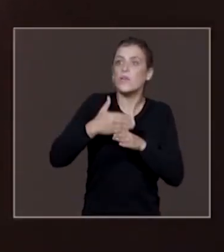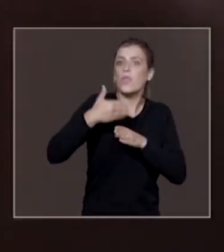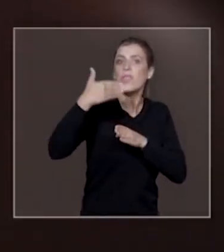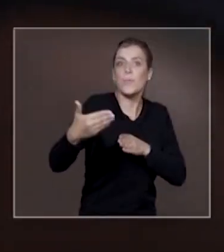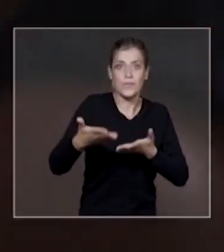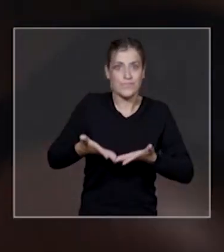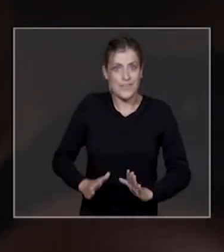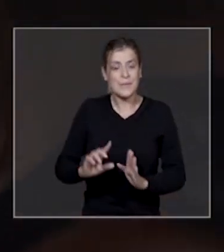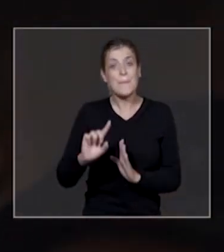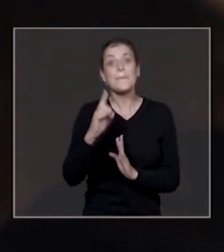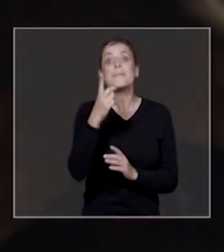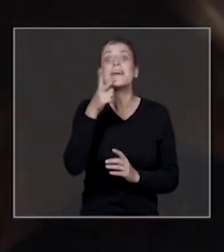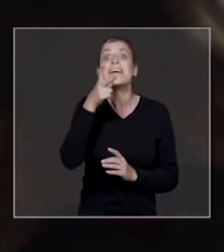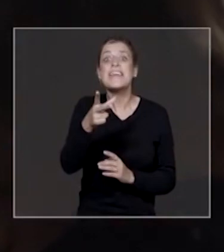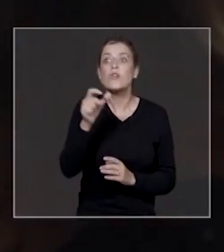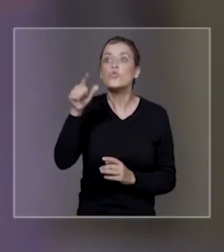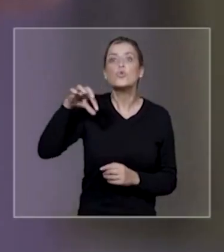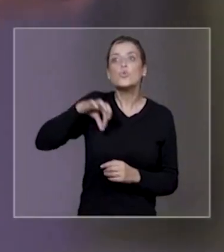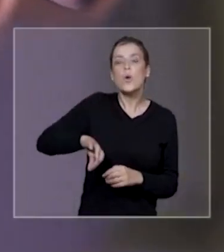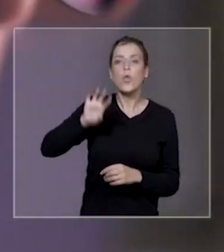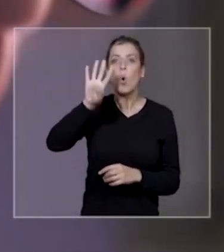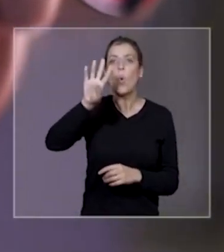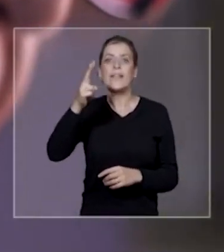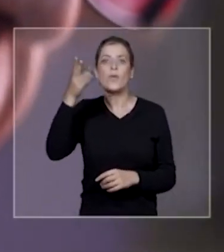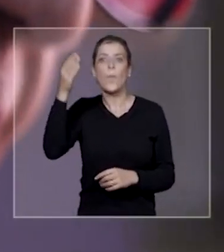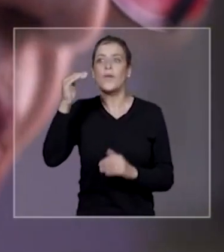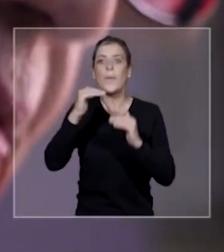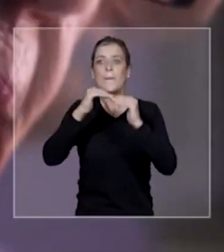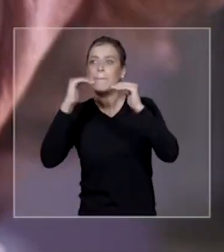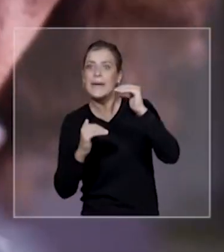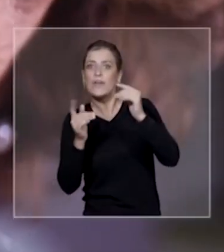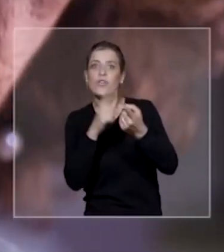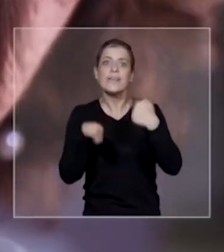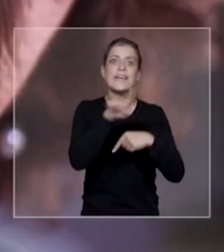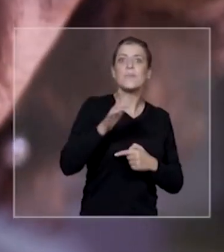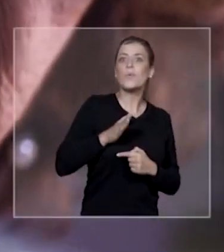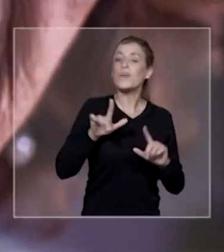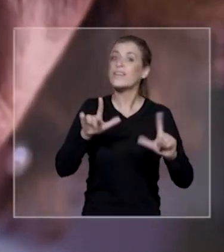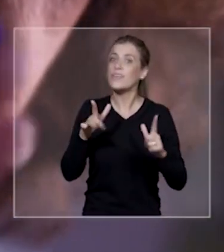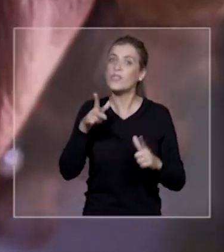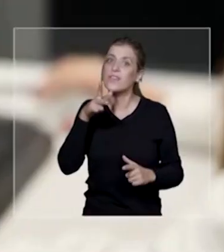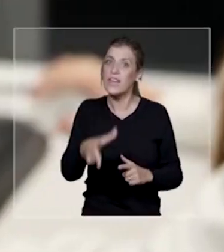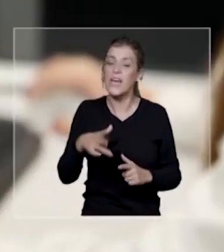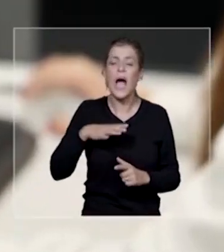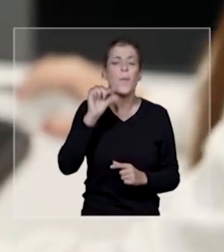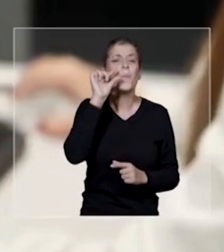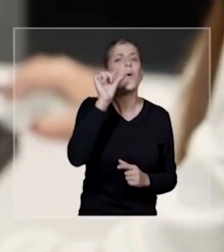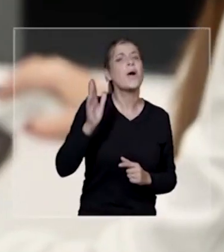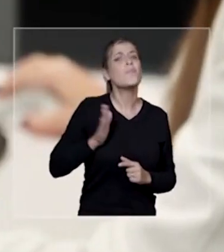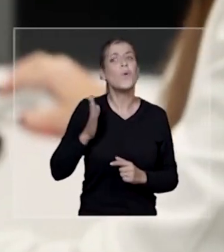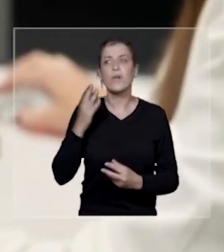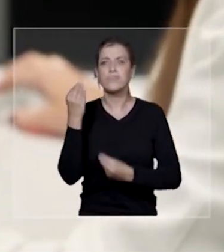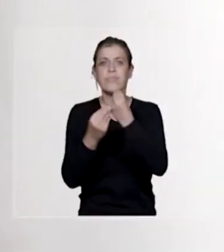diez años después de haber tenido su primer hijo ganan un 42% menos que sus padres sin hijos según se